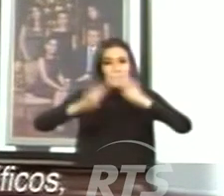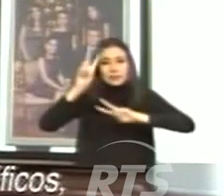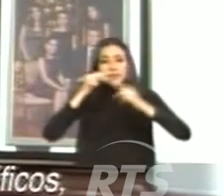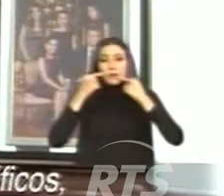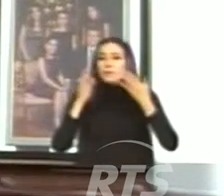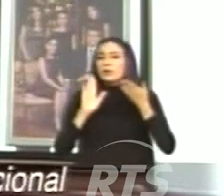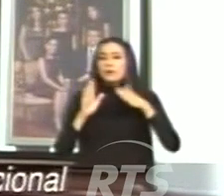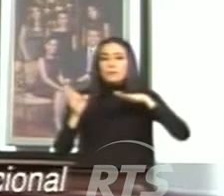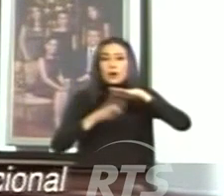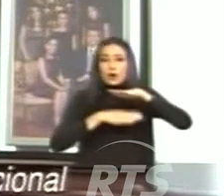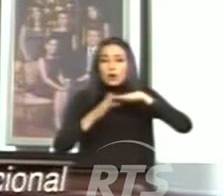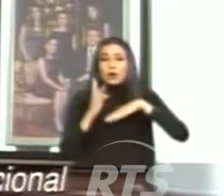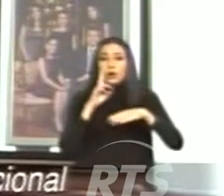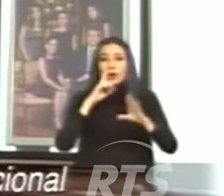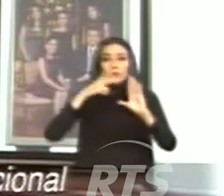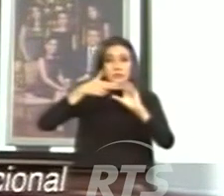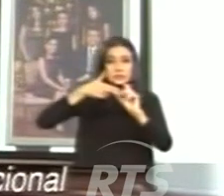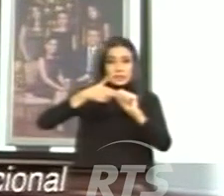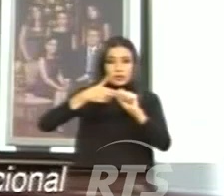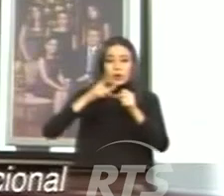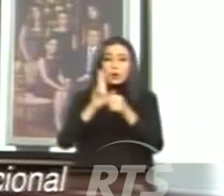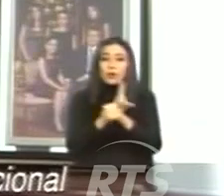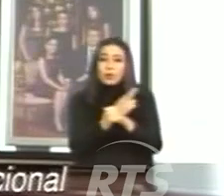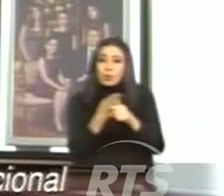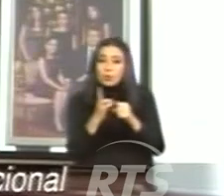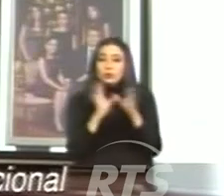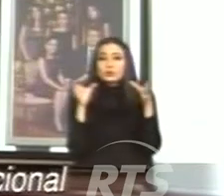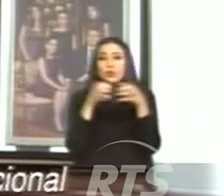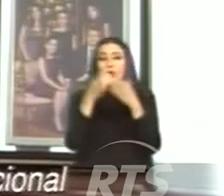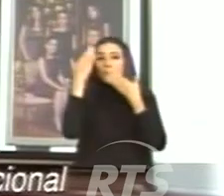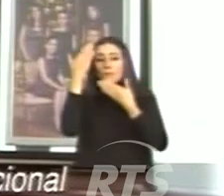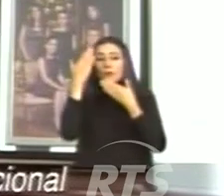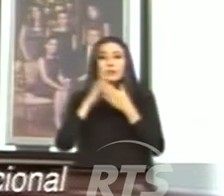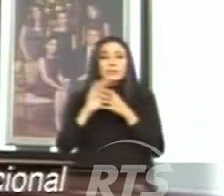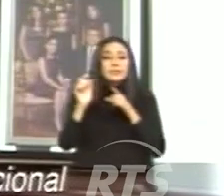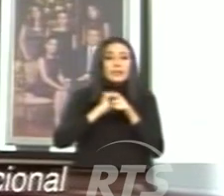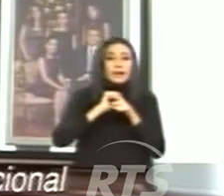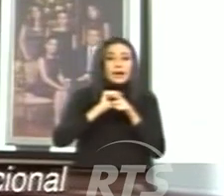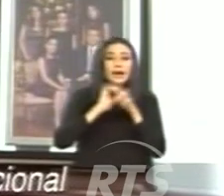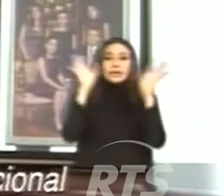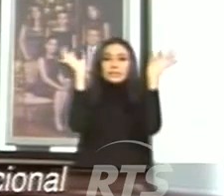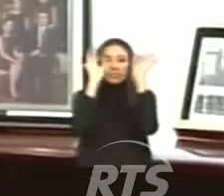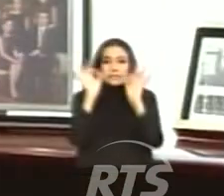cocinas de gas para tener coherencia con la política nacional de consumo de energía renovable.